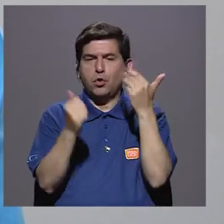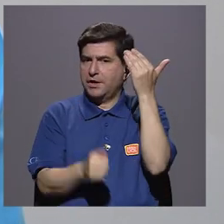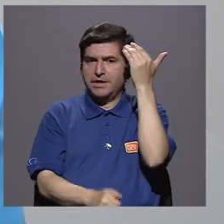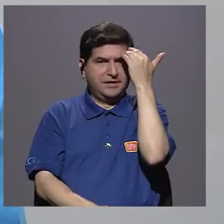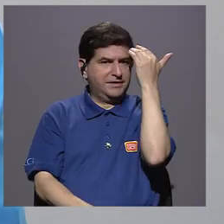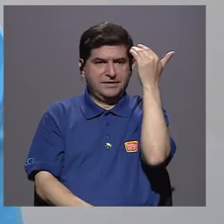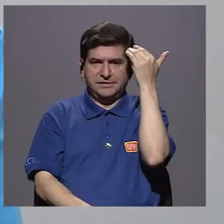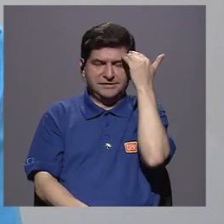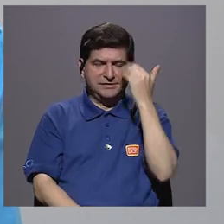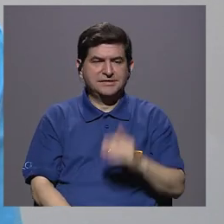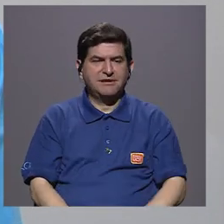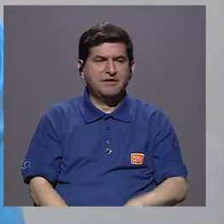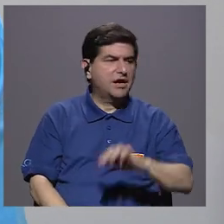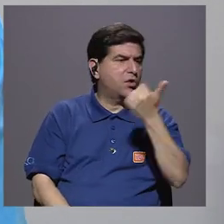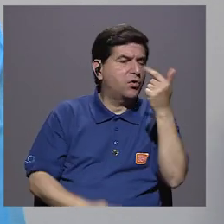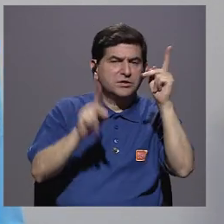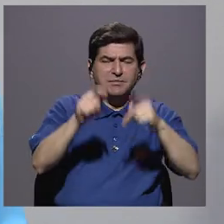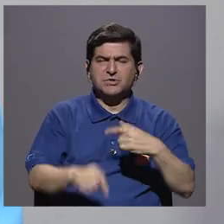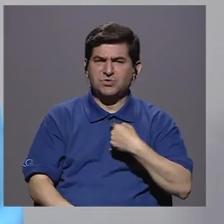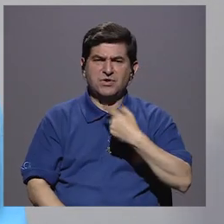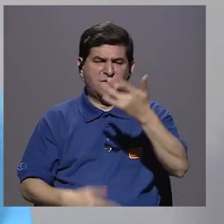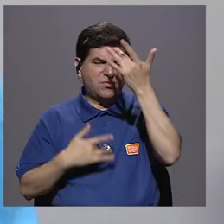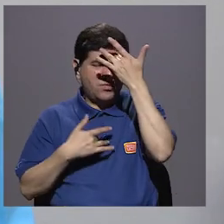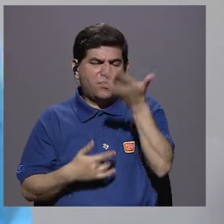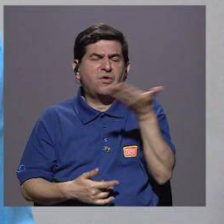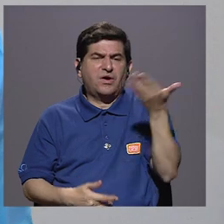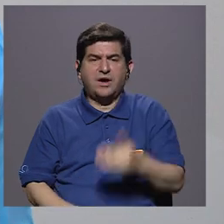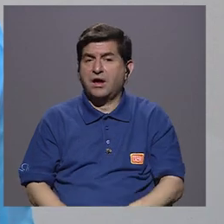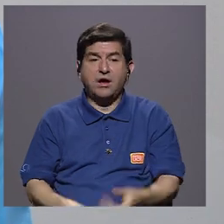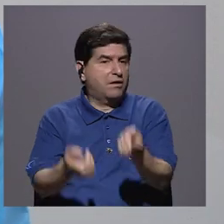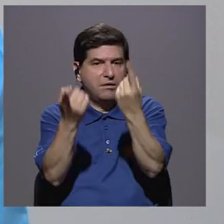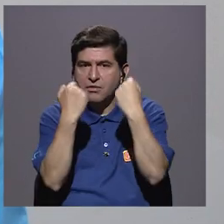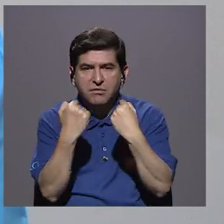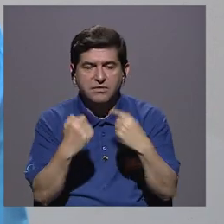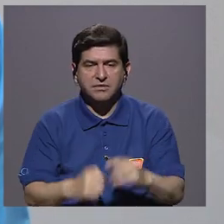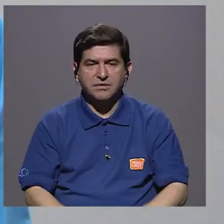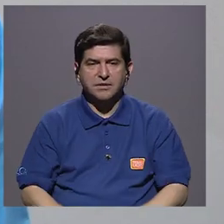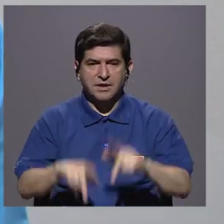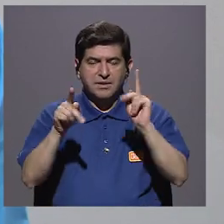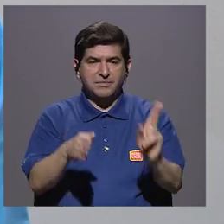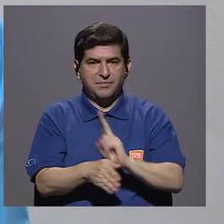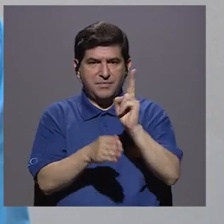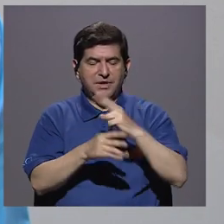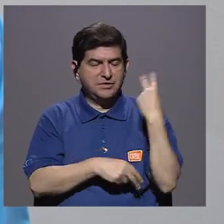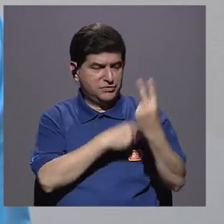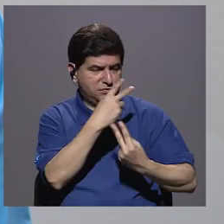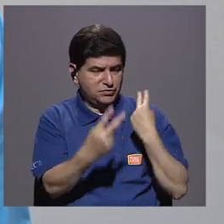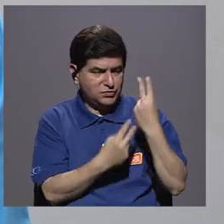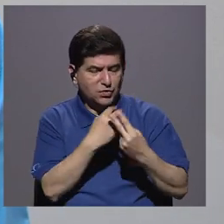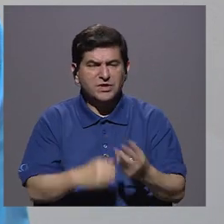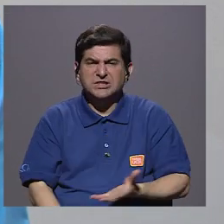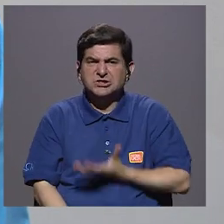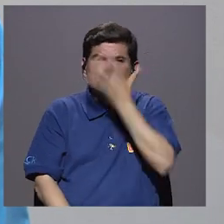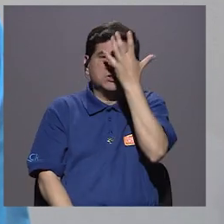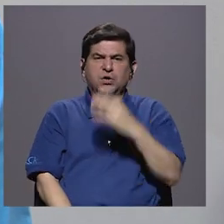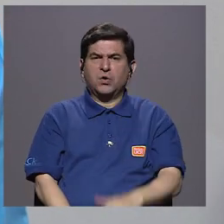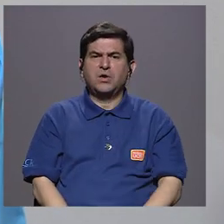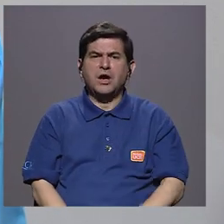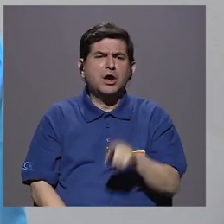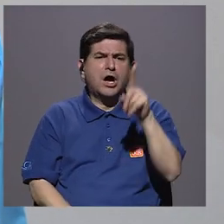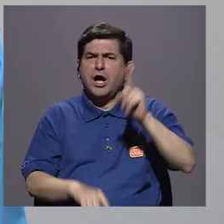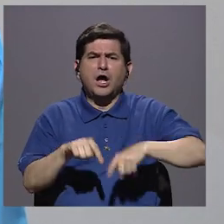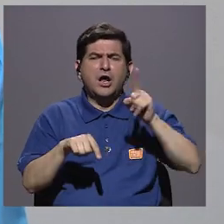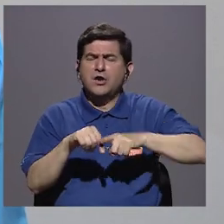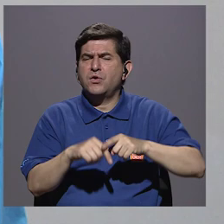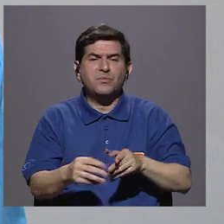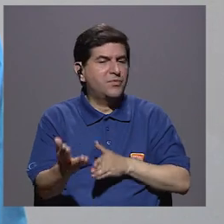que sepan qué padece o no quiere que ingresen. Y entonces, las personas que van a hacer uso de su visita se enojan porque les dicen, no, mire, usted